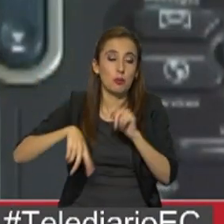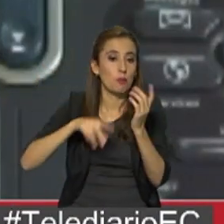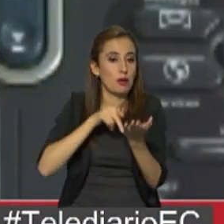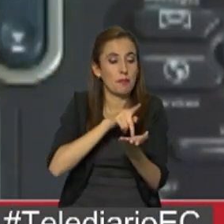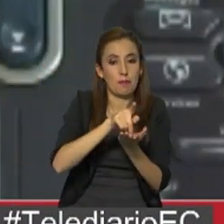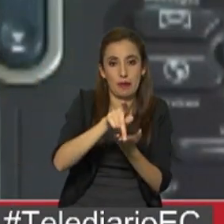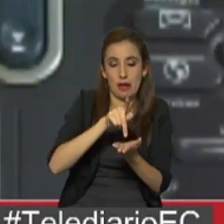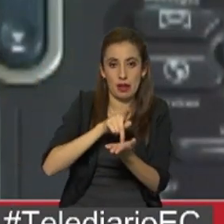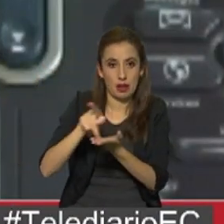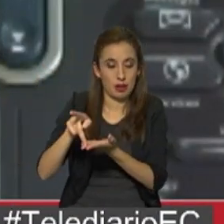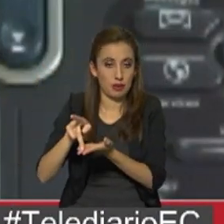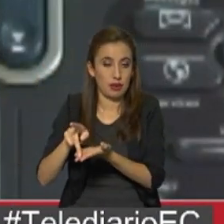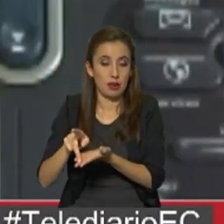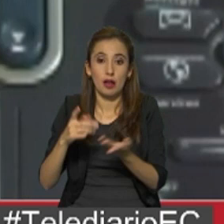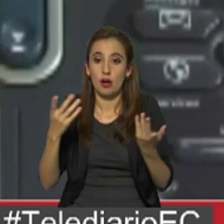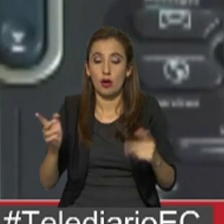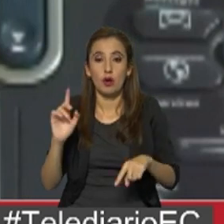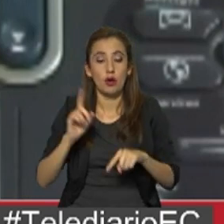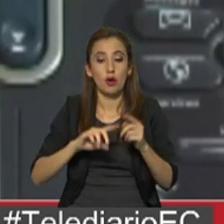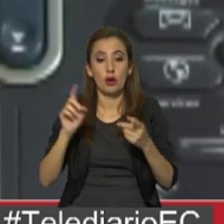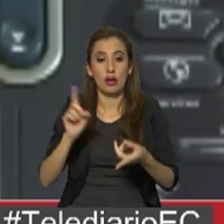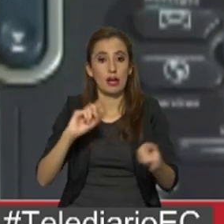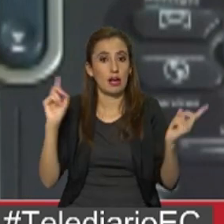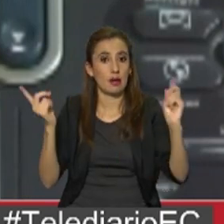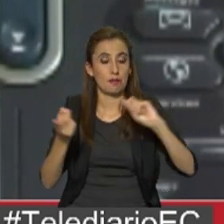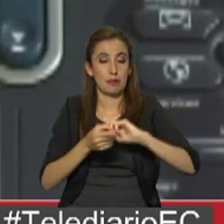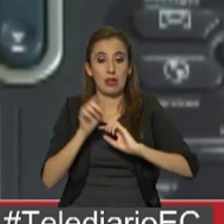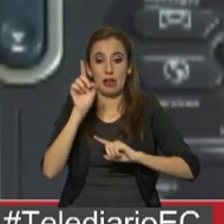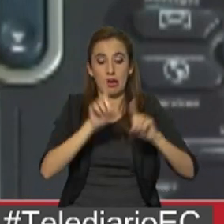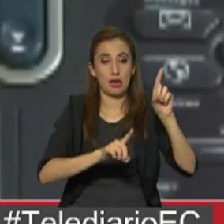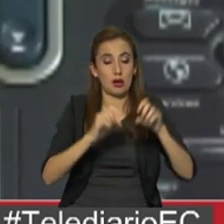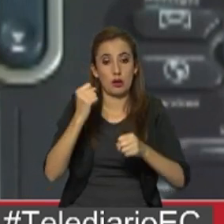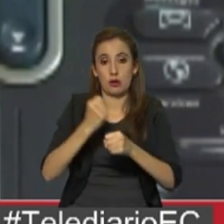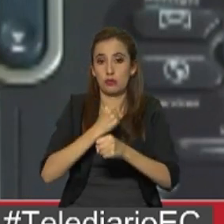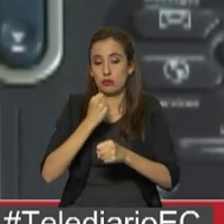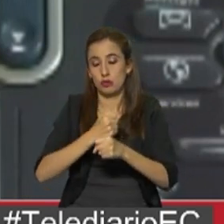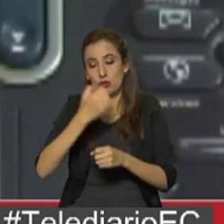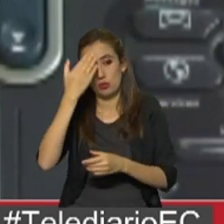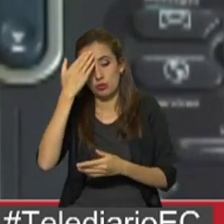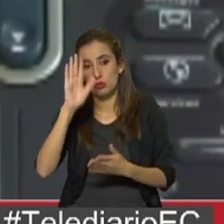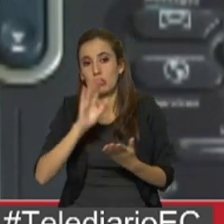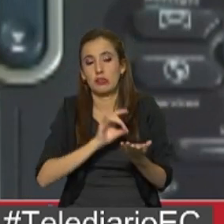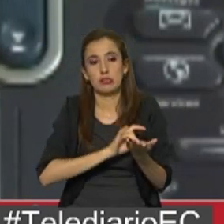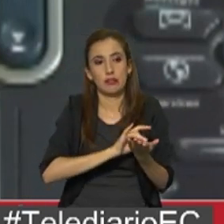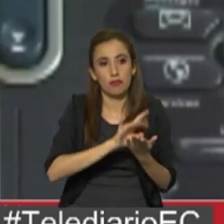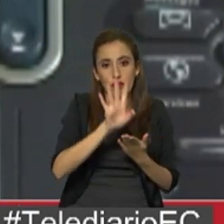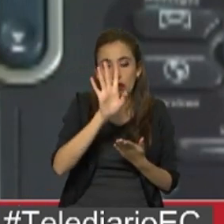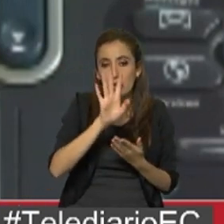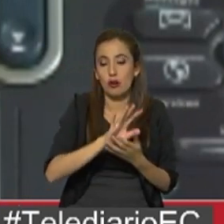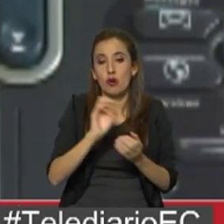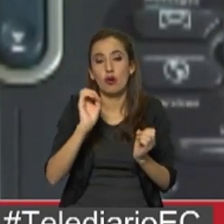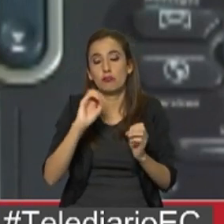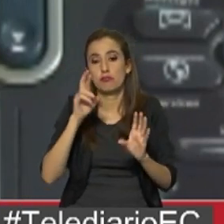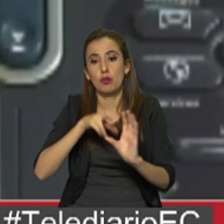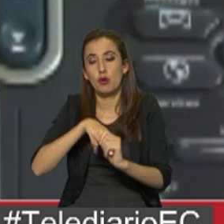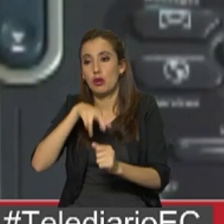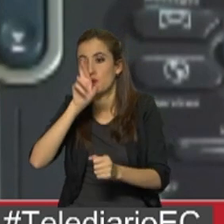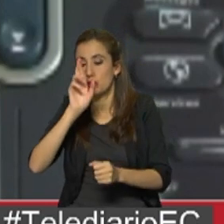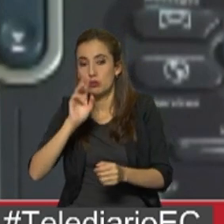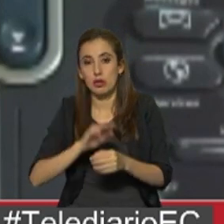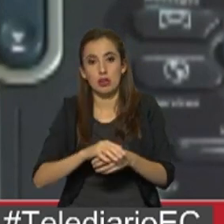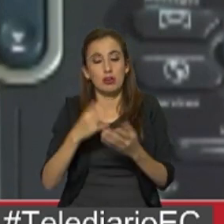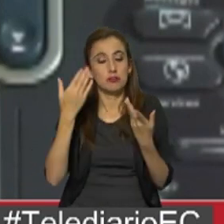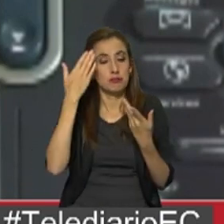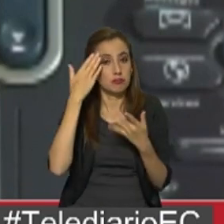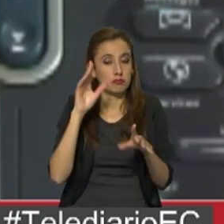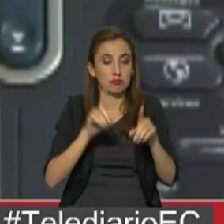condición de empleabilidad ha cambiado porque tuvieron que salir 60 eso han renegociado alguna posición económica